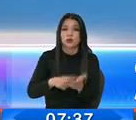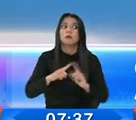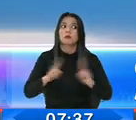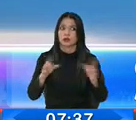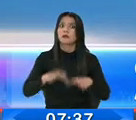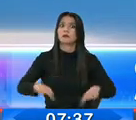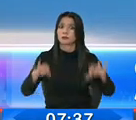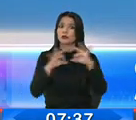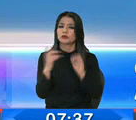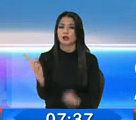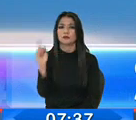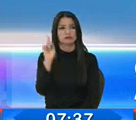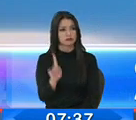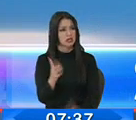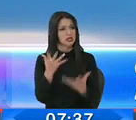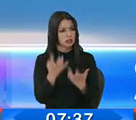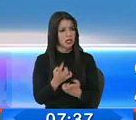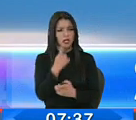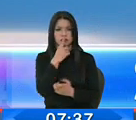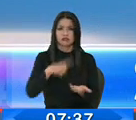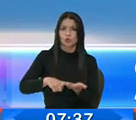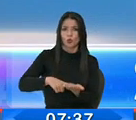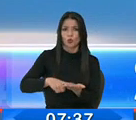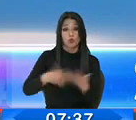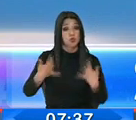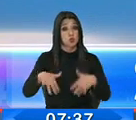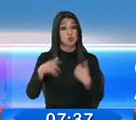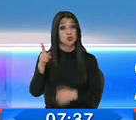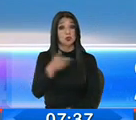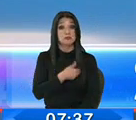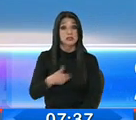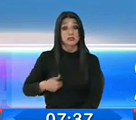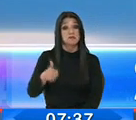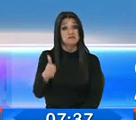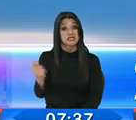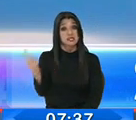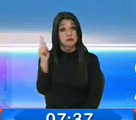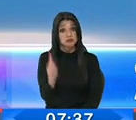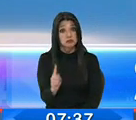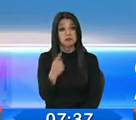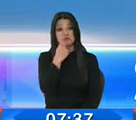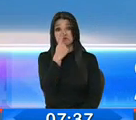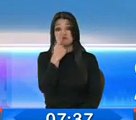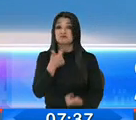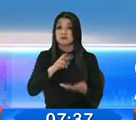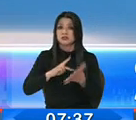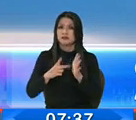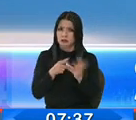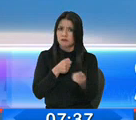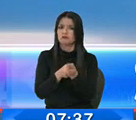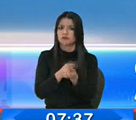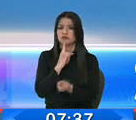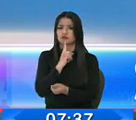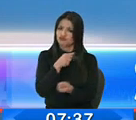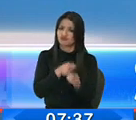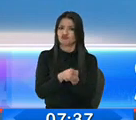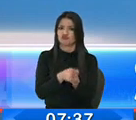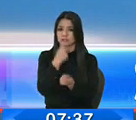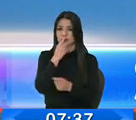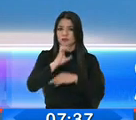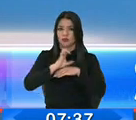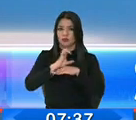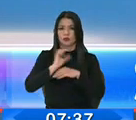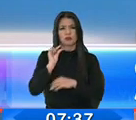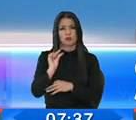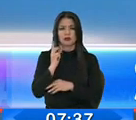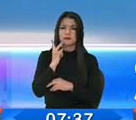importancia que le dieron al Ecuador en estas sesiones que tuvimos la semana pasada da muestra del apoyo y el interés que tiene Estados Unidos. Yo, un